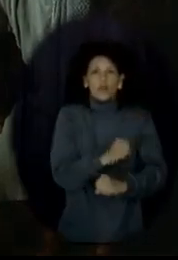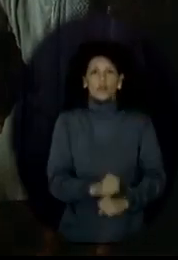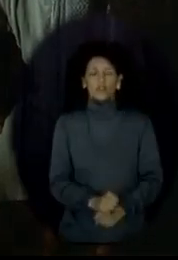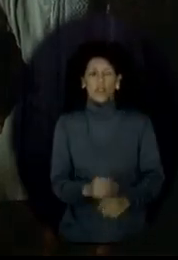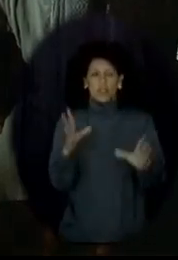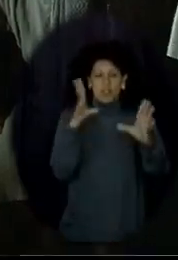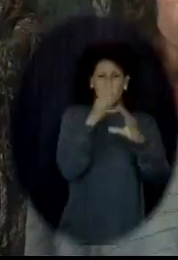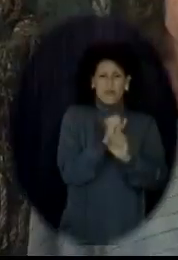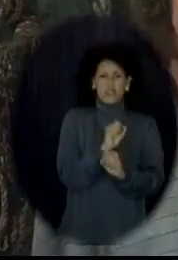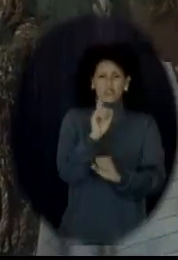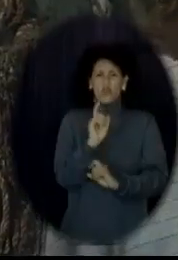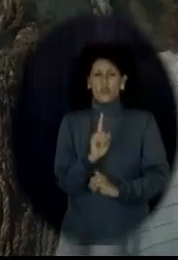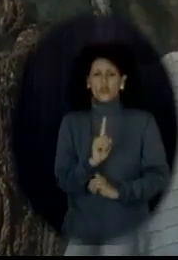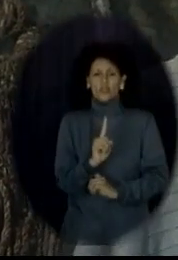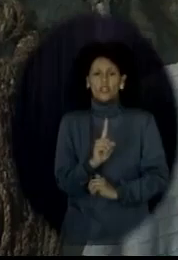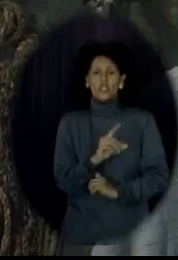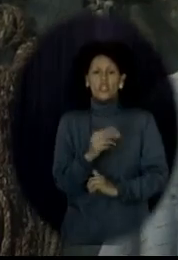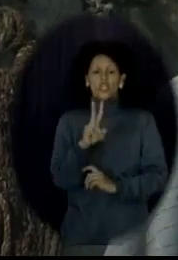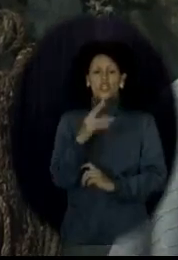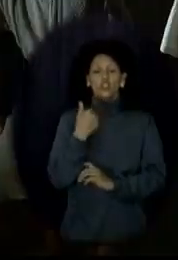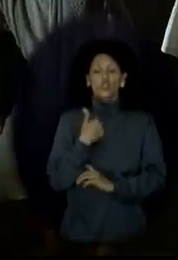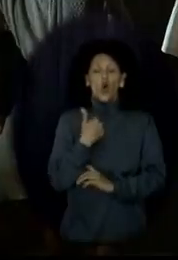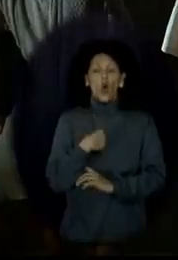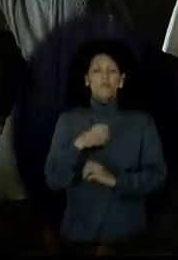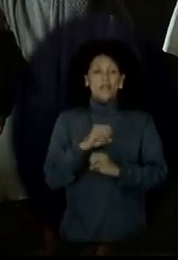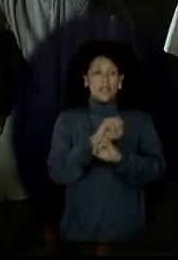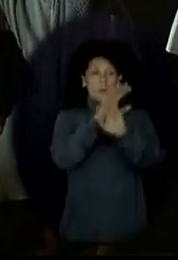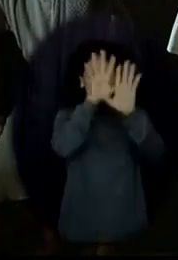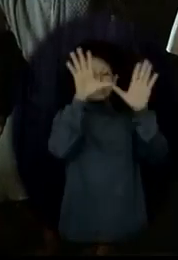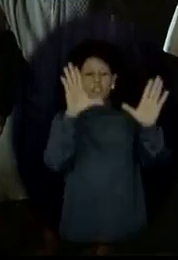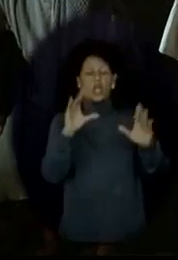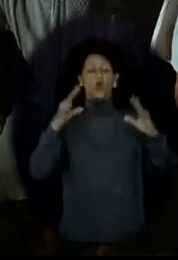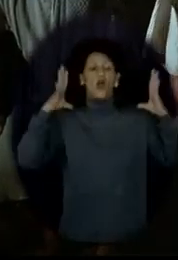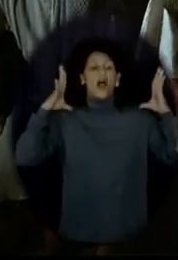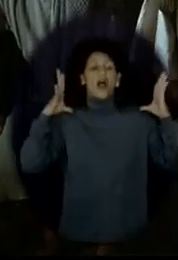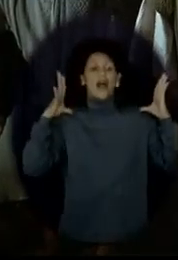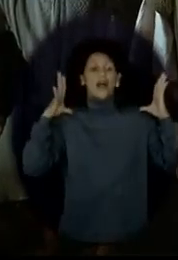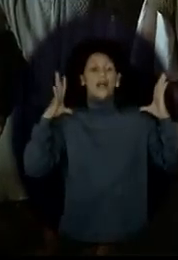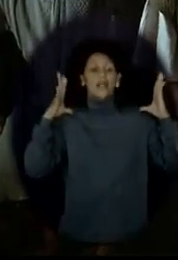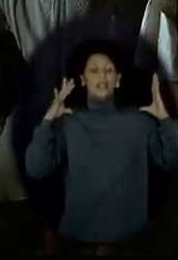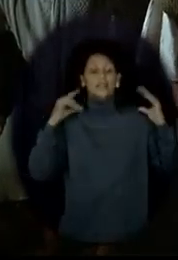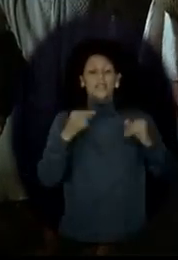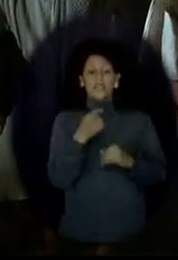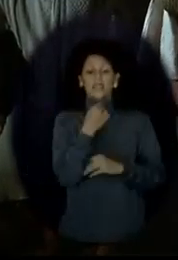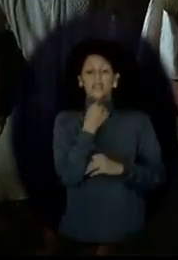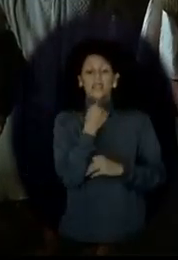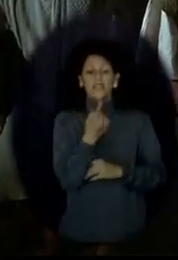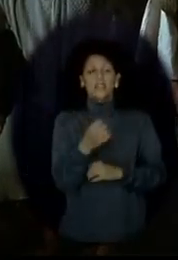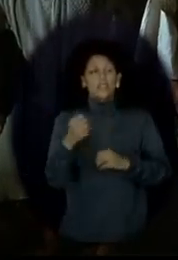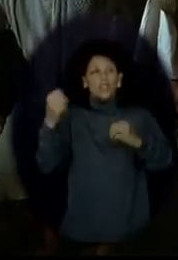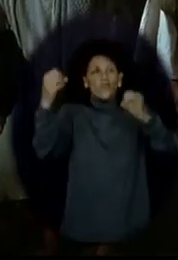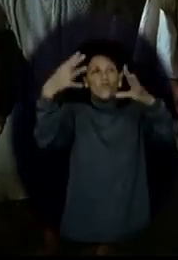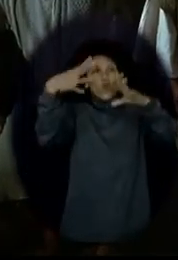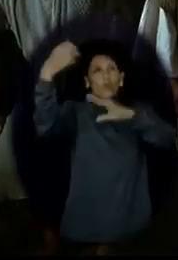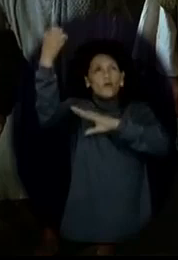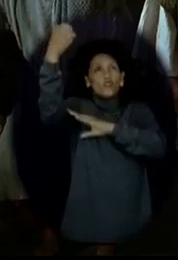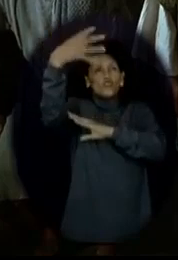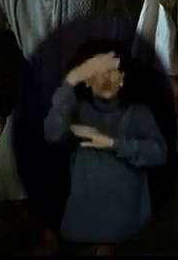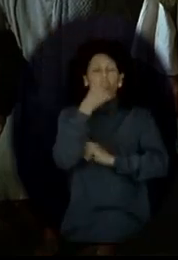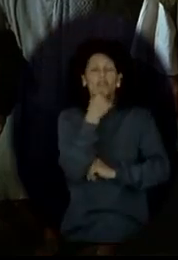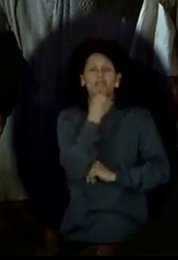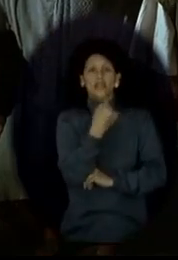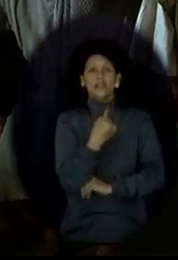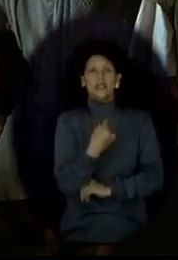no está. ¿Cómo? ¿Desapareció? Y vimos a dos hombres con ropas brillantes como el